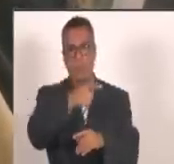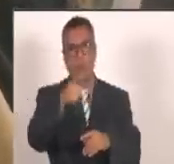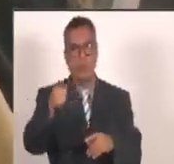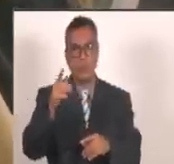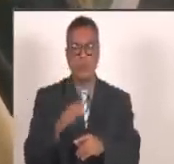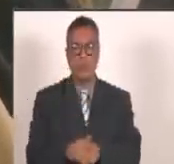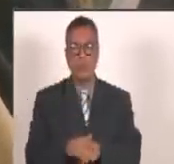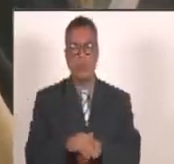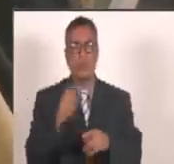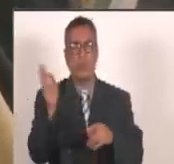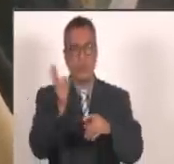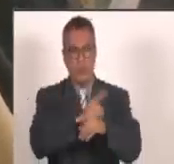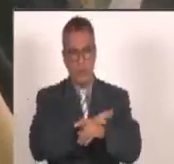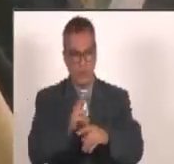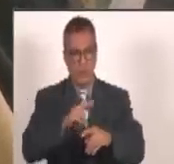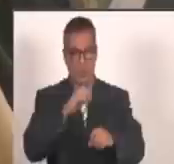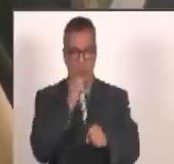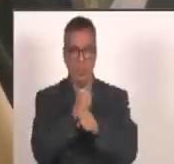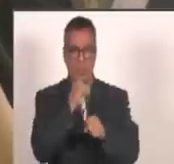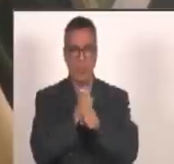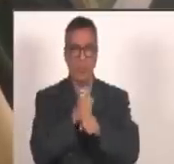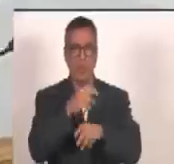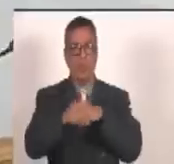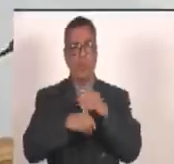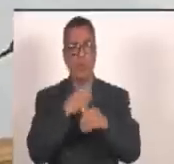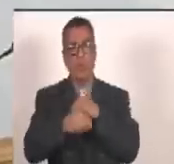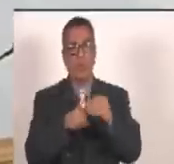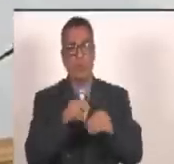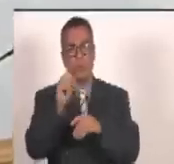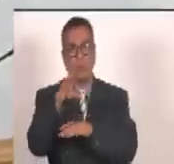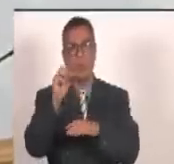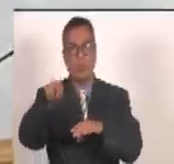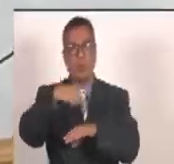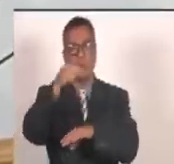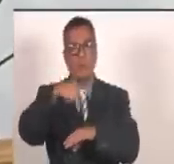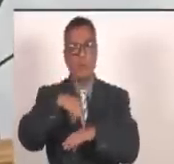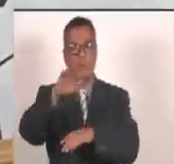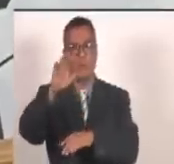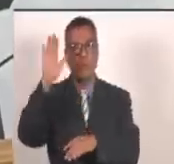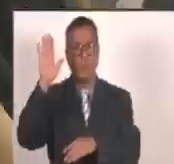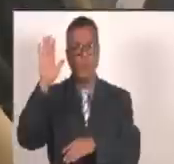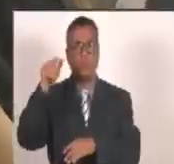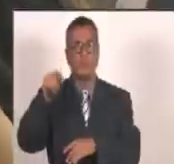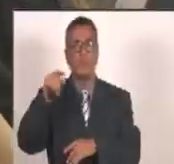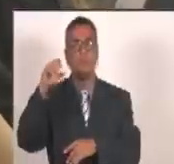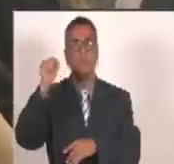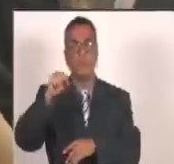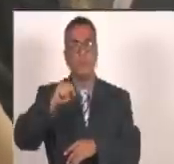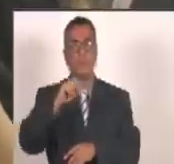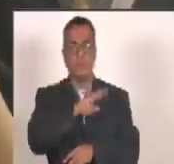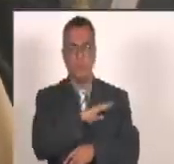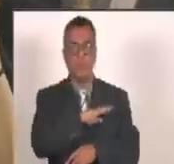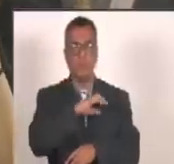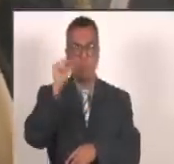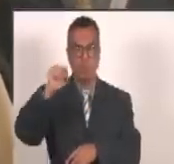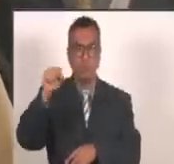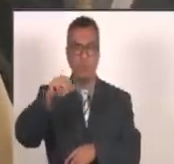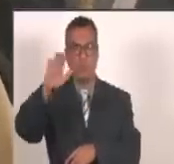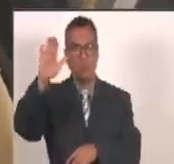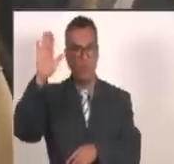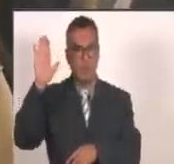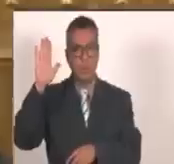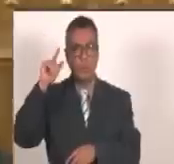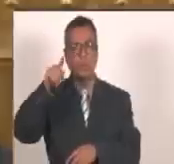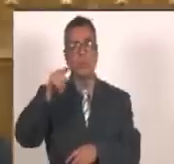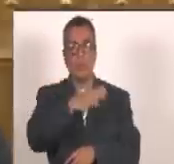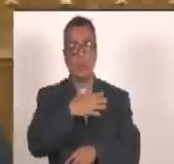usted celeridad en el ejercicio de las necesidades de esta Asamblea Nacional. ¿Lo jura? Sí, lo juro. Si así lo